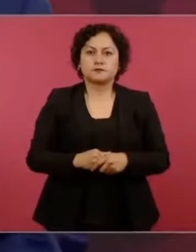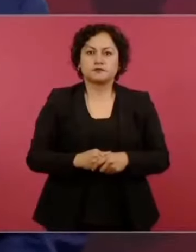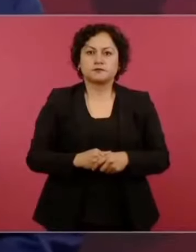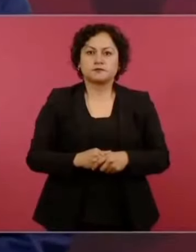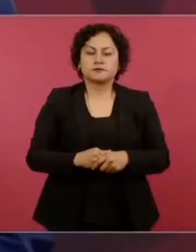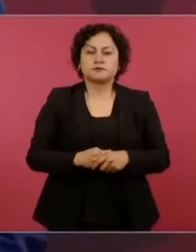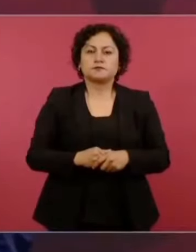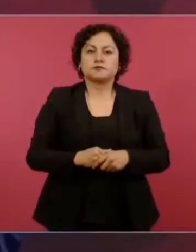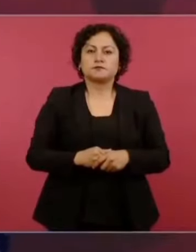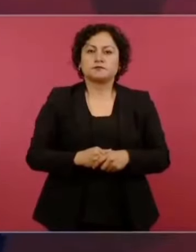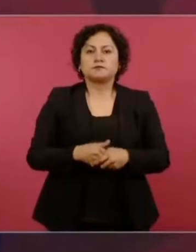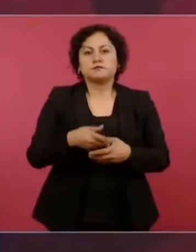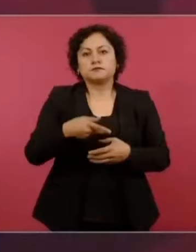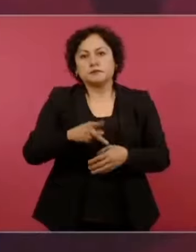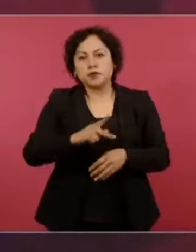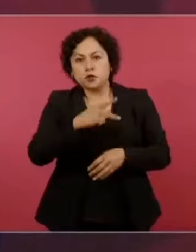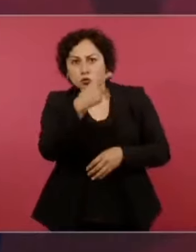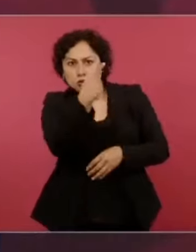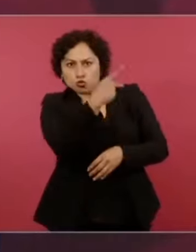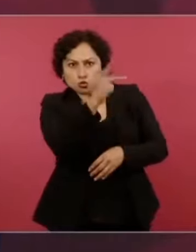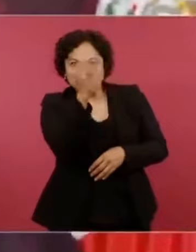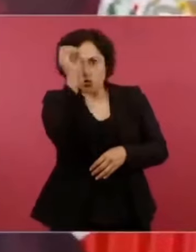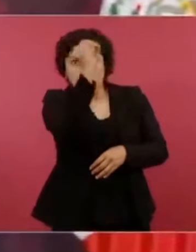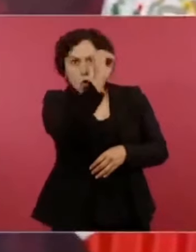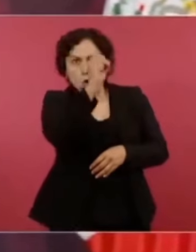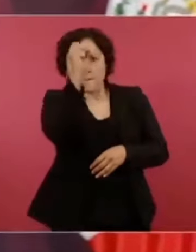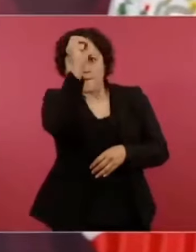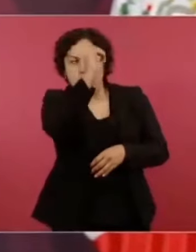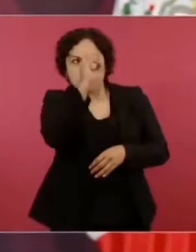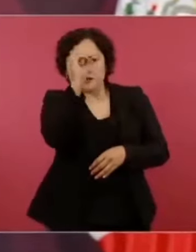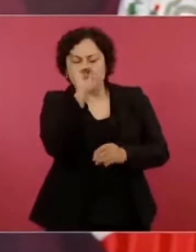indefinida su postura. Hasta ahora